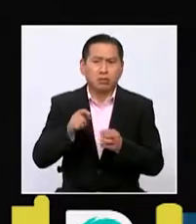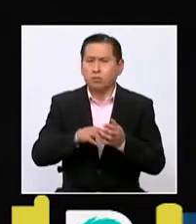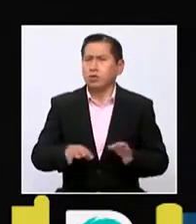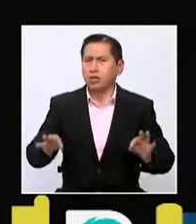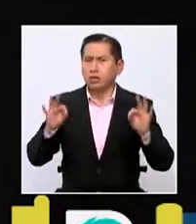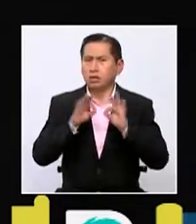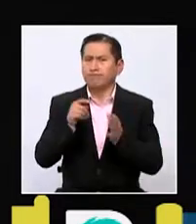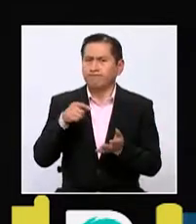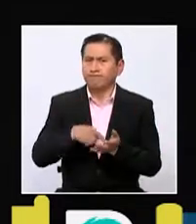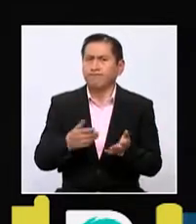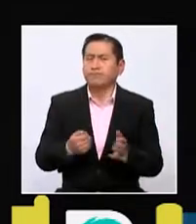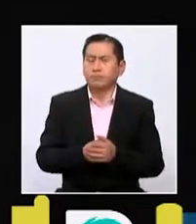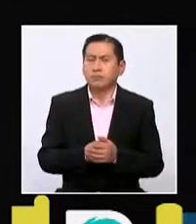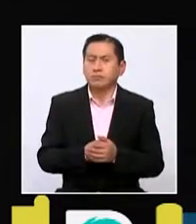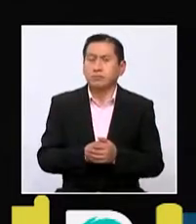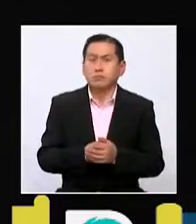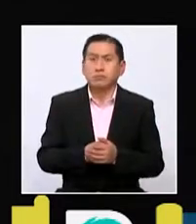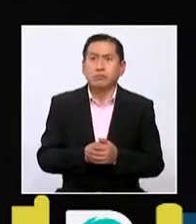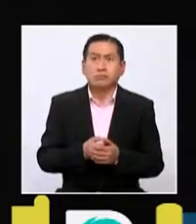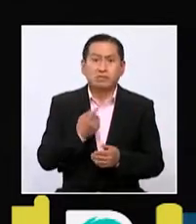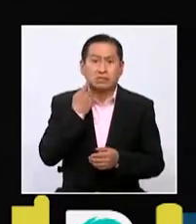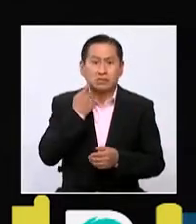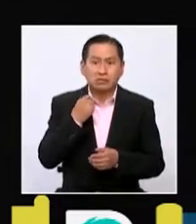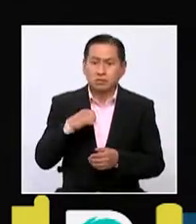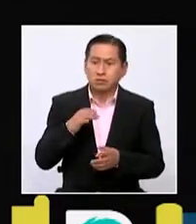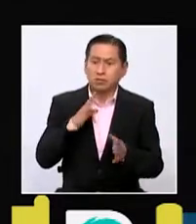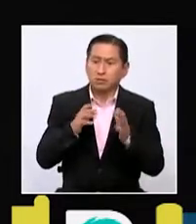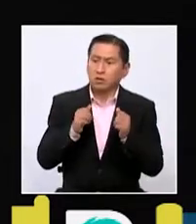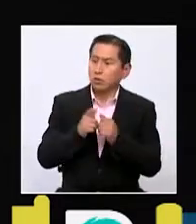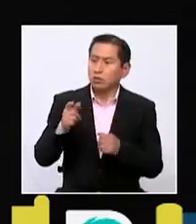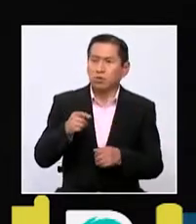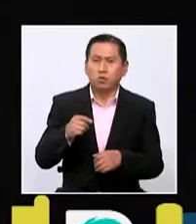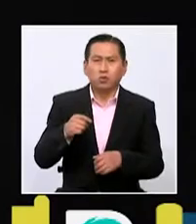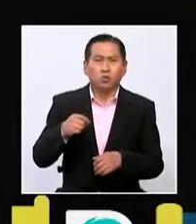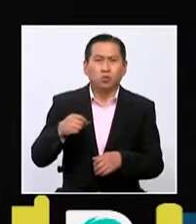importante. Hace un momento hablaba con mi socia